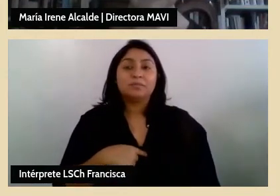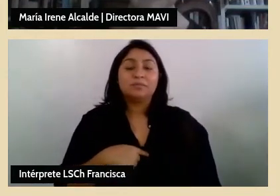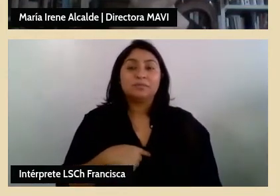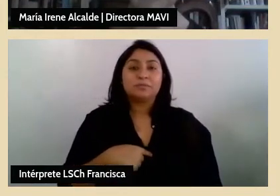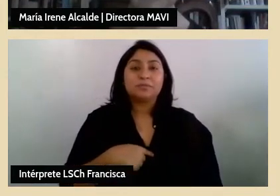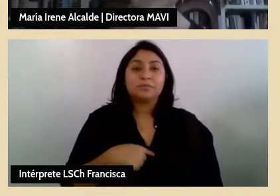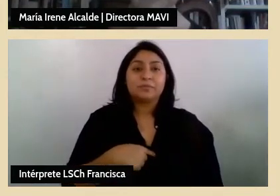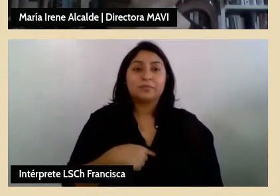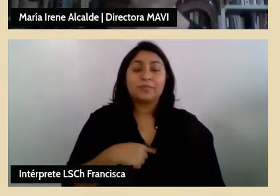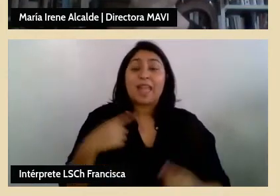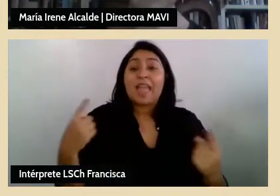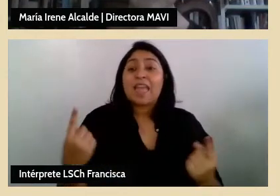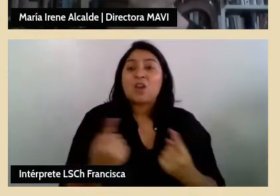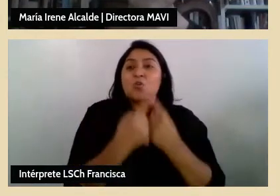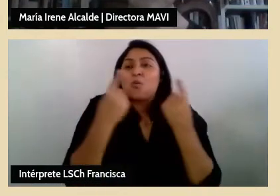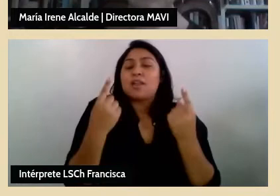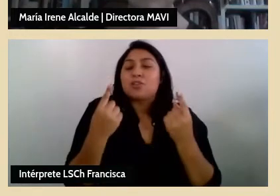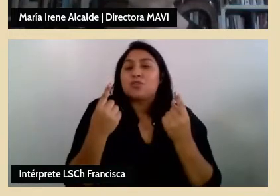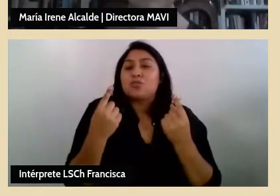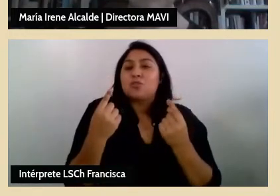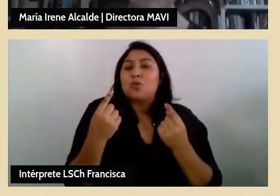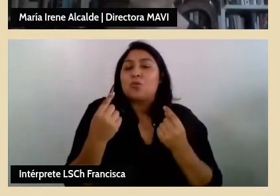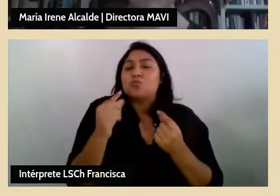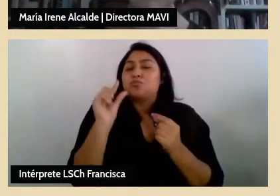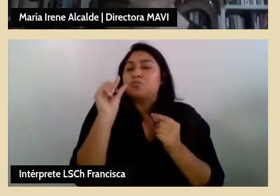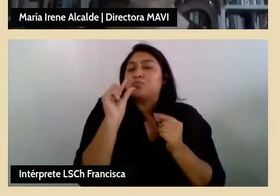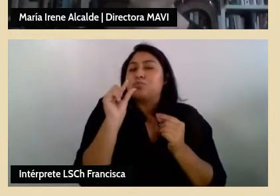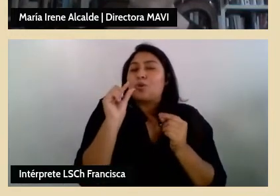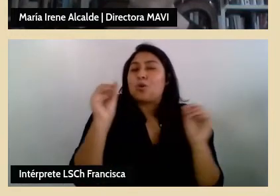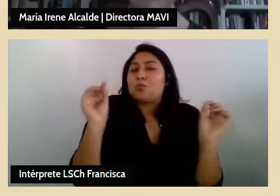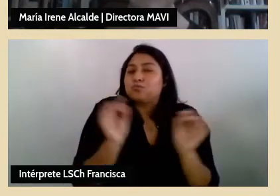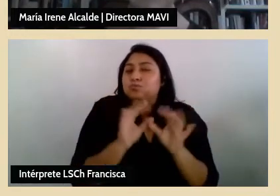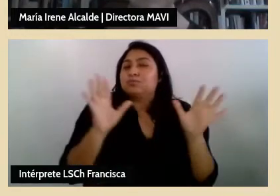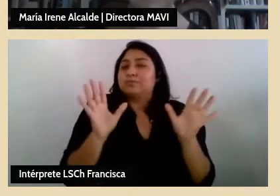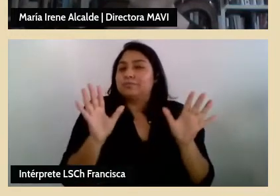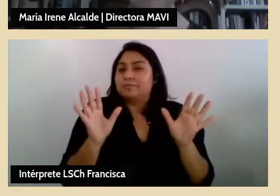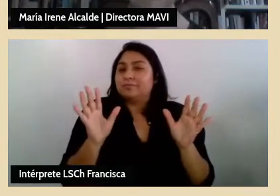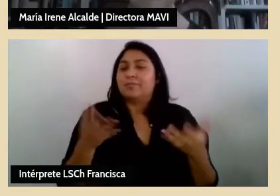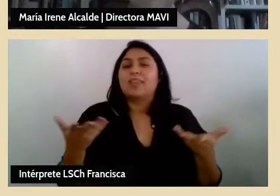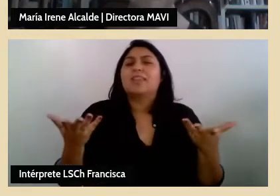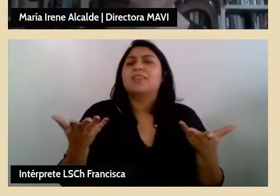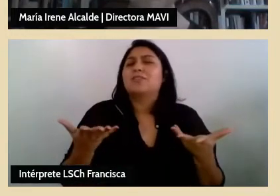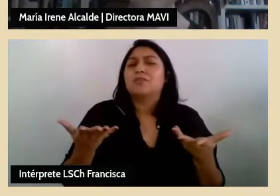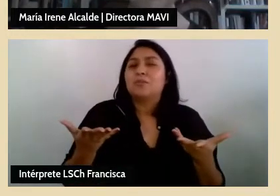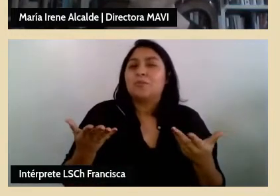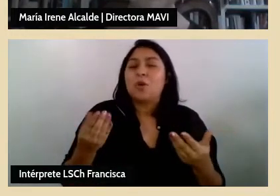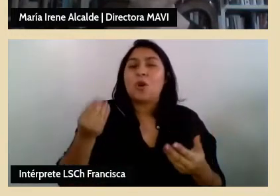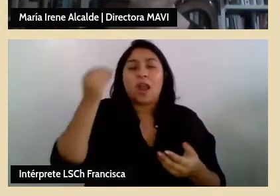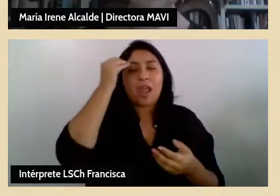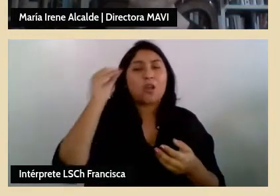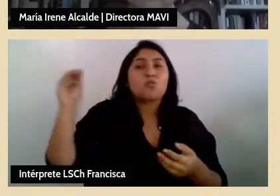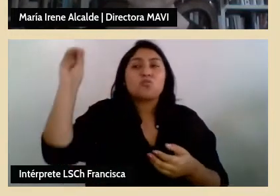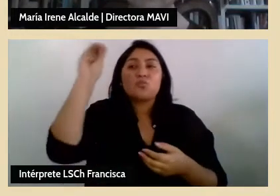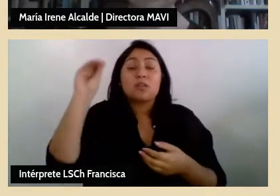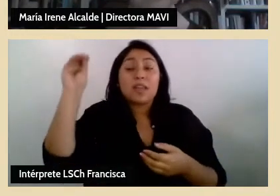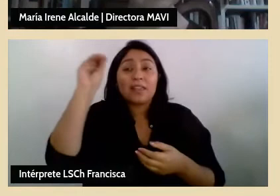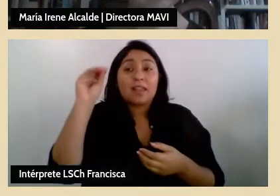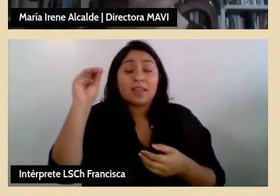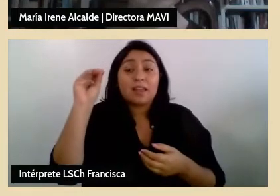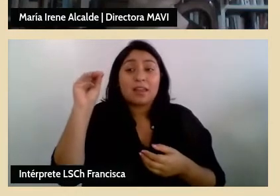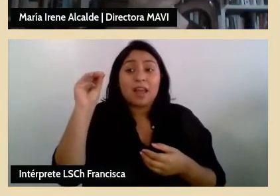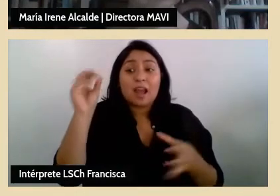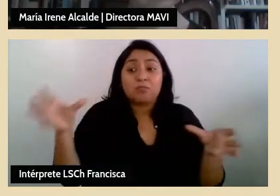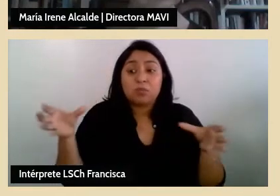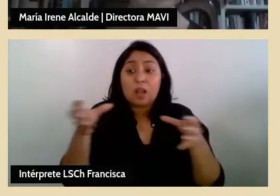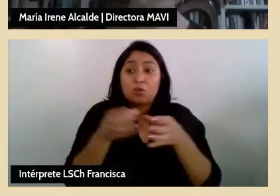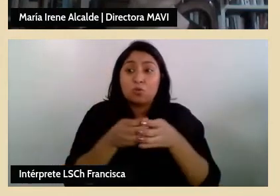llama Encuentros Improbables y básicamente se trata de una curaduría co-creativa